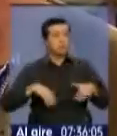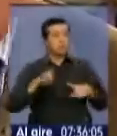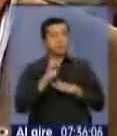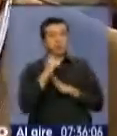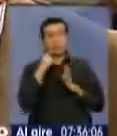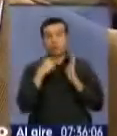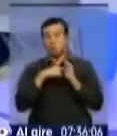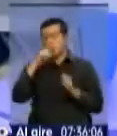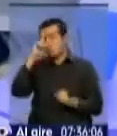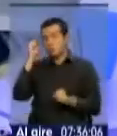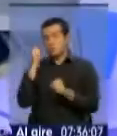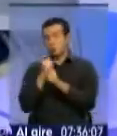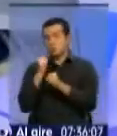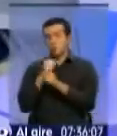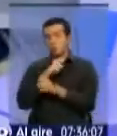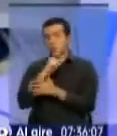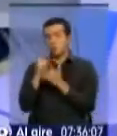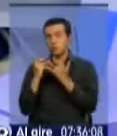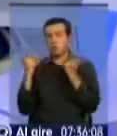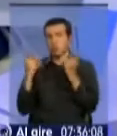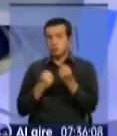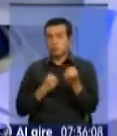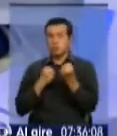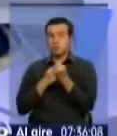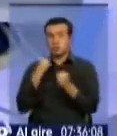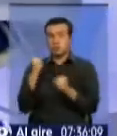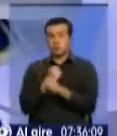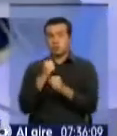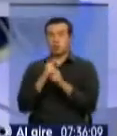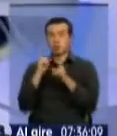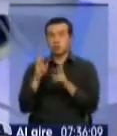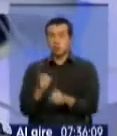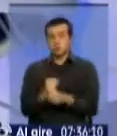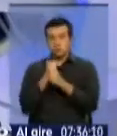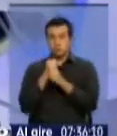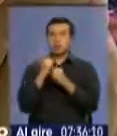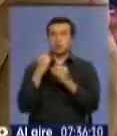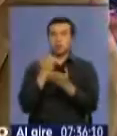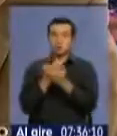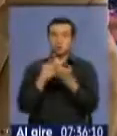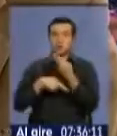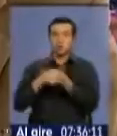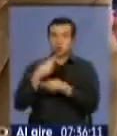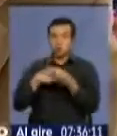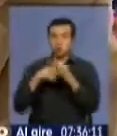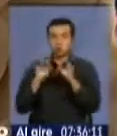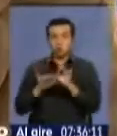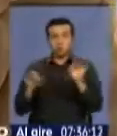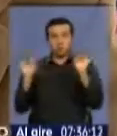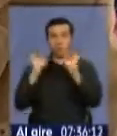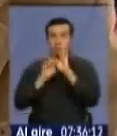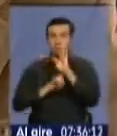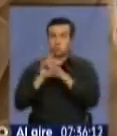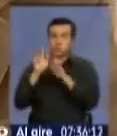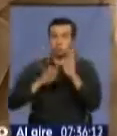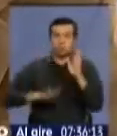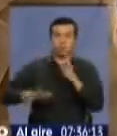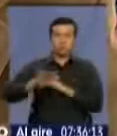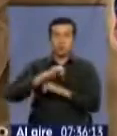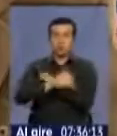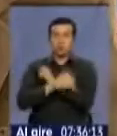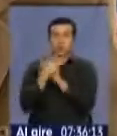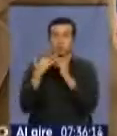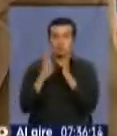de empleo. Hay que trabajar en la legislación para apoyar el empleo, en lo que es seguridad, en lo que es economía y producción, que es clave para el desarrollo del país. Nosotros